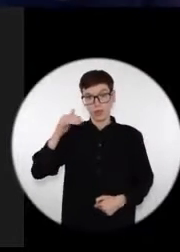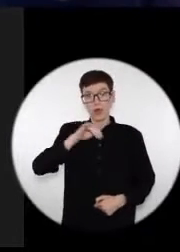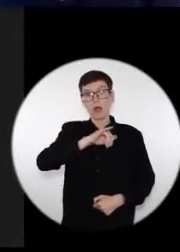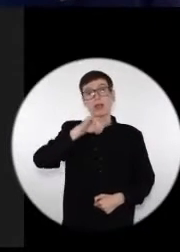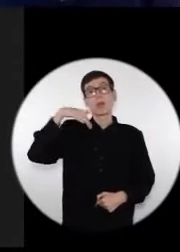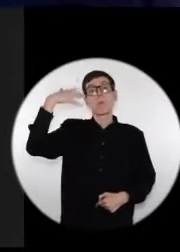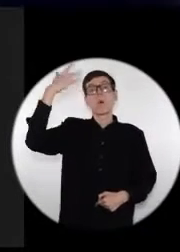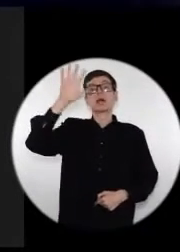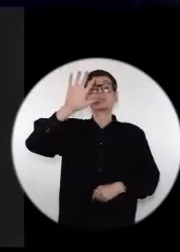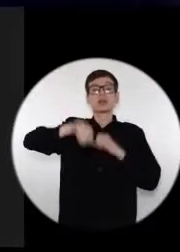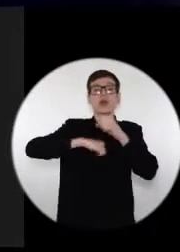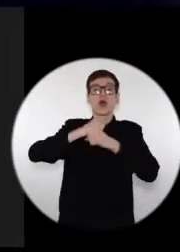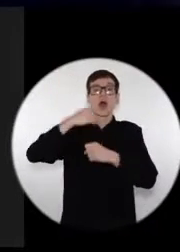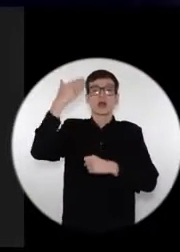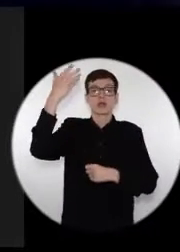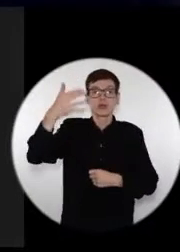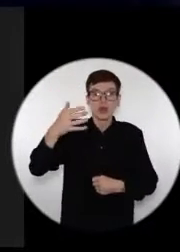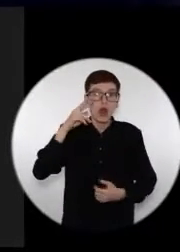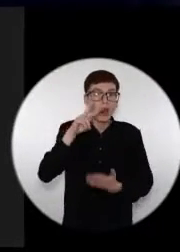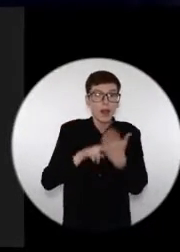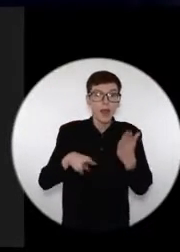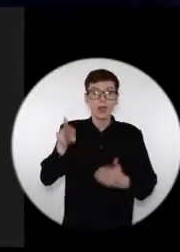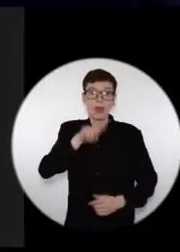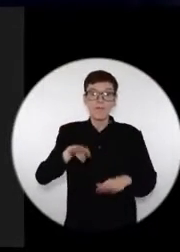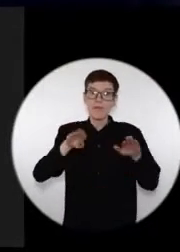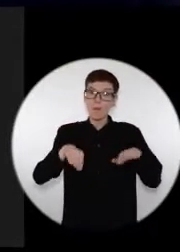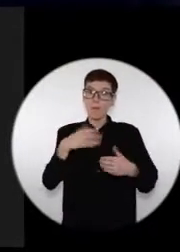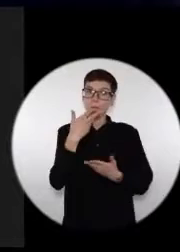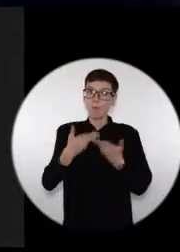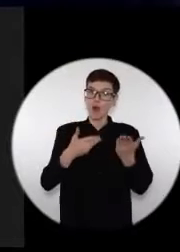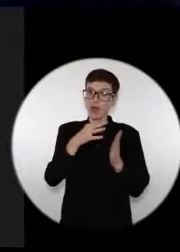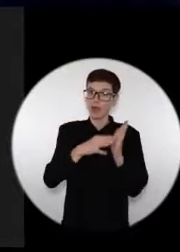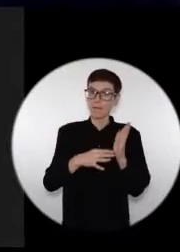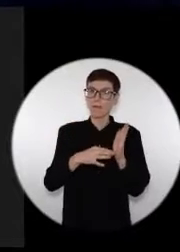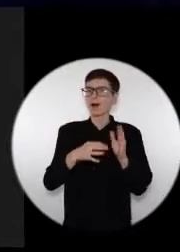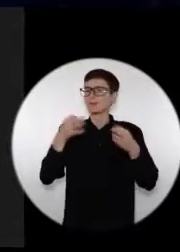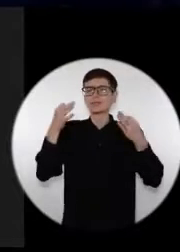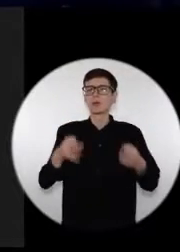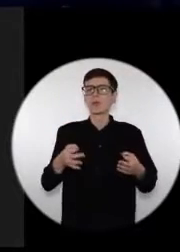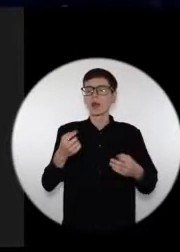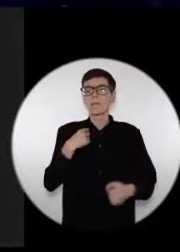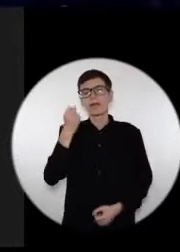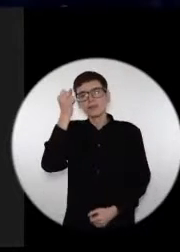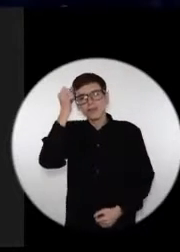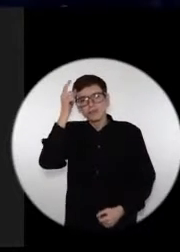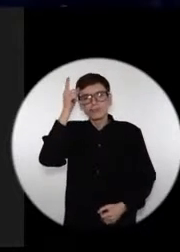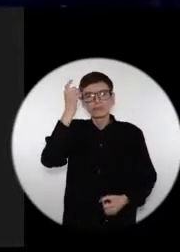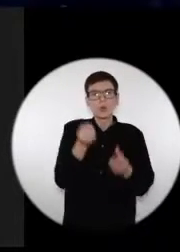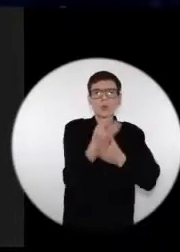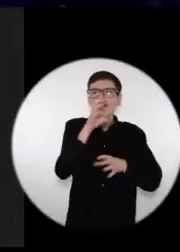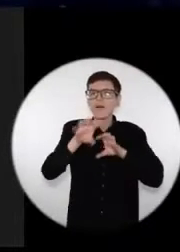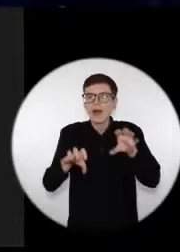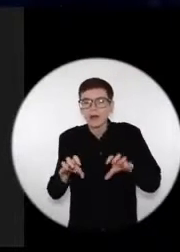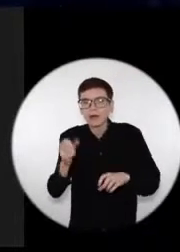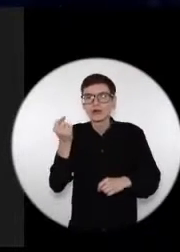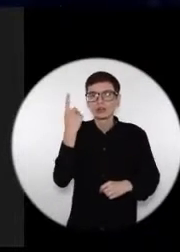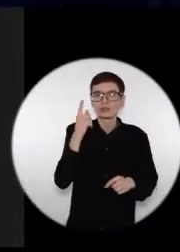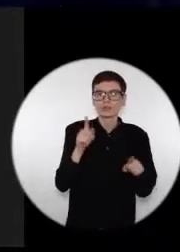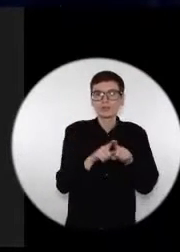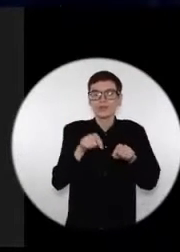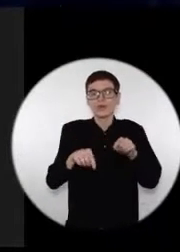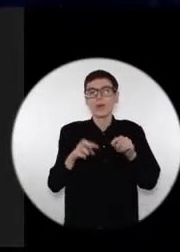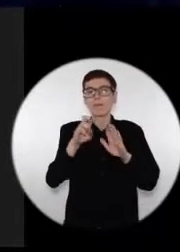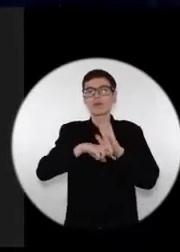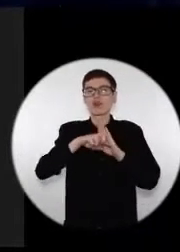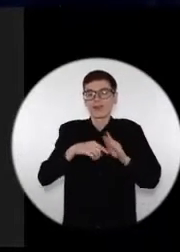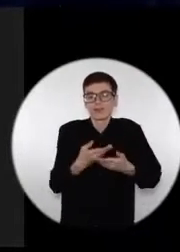cambiando si yo le podemos cinco años después seguramente podría entender nuevas costas entonces en cuanto a interpretación sólo que hubo un poco